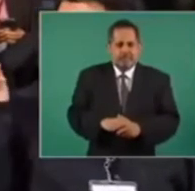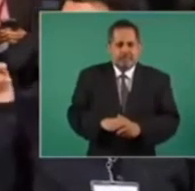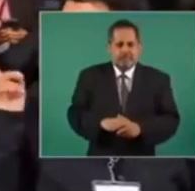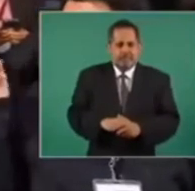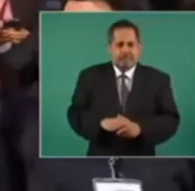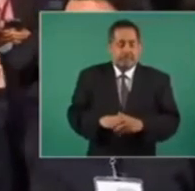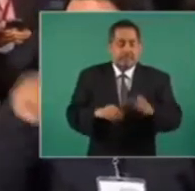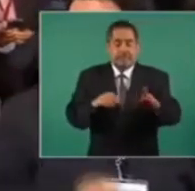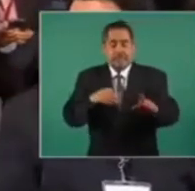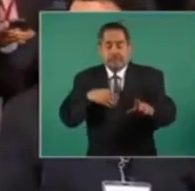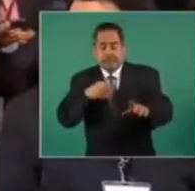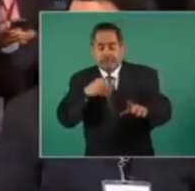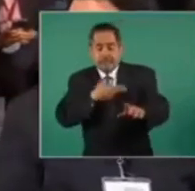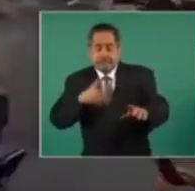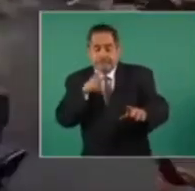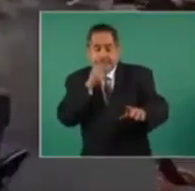también la miopía avanza.